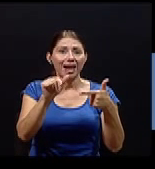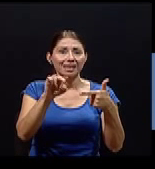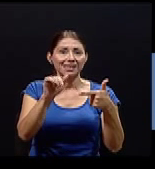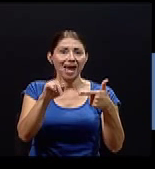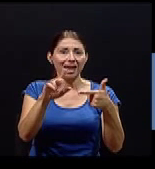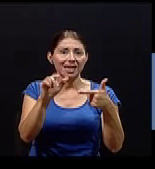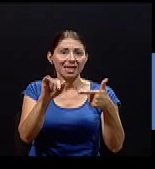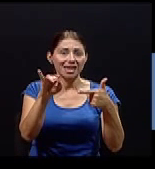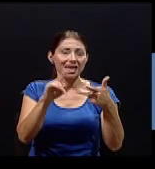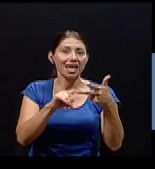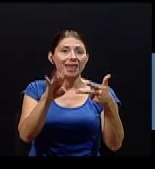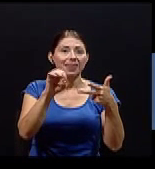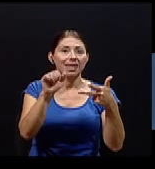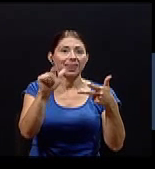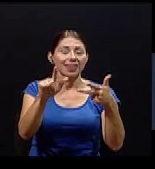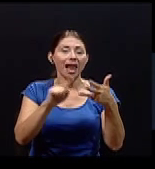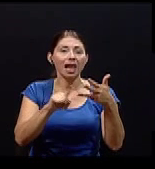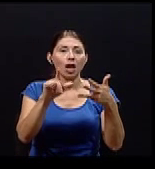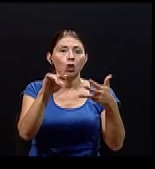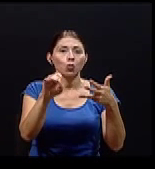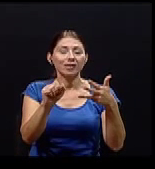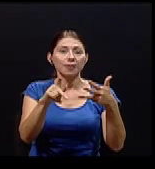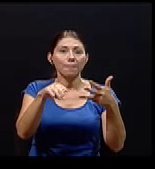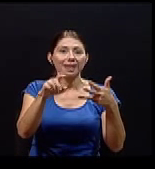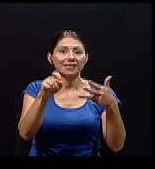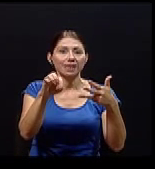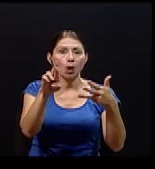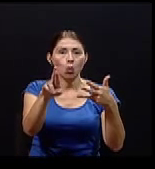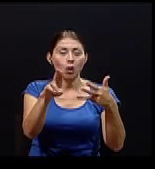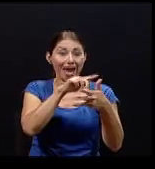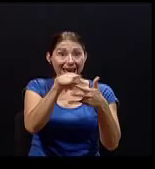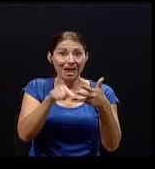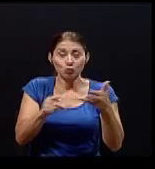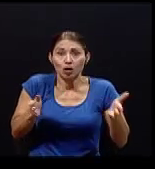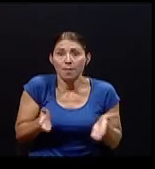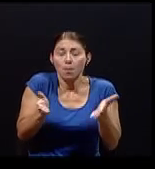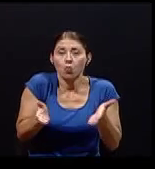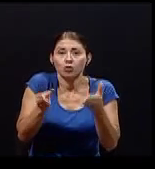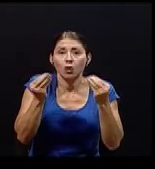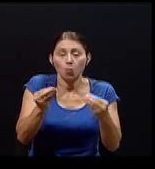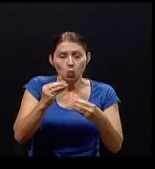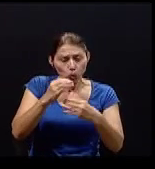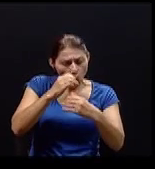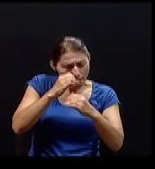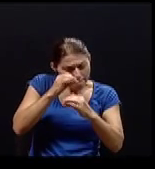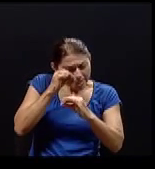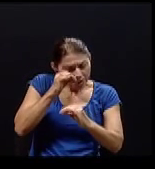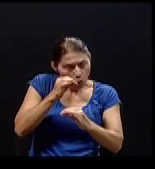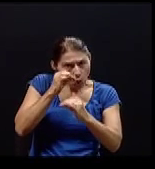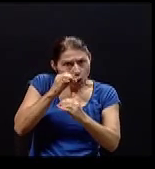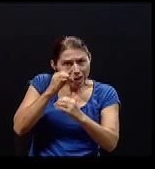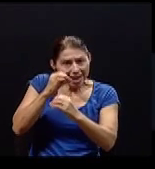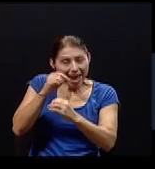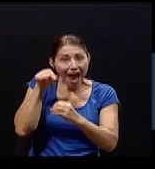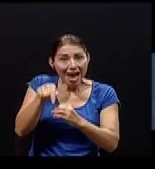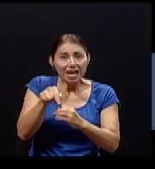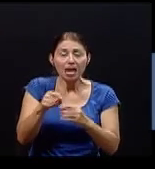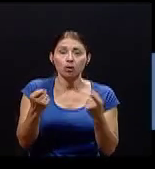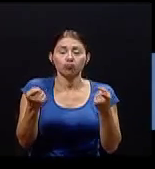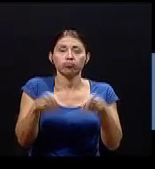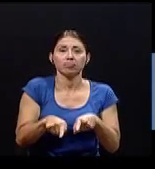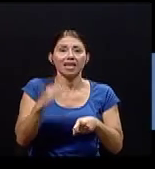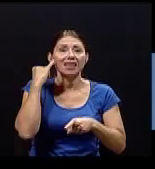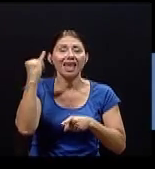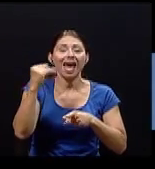John Tyndall y Louis Pasteur, quienes impulsaron vigorosamente a la microbiología y se enfrentaron a la idea de la generación espontánea